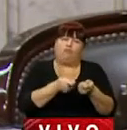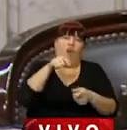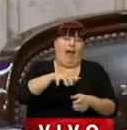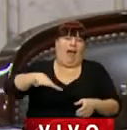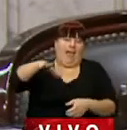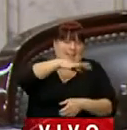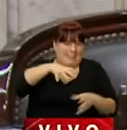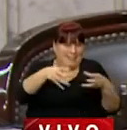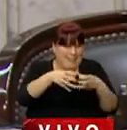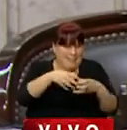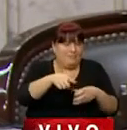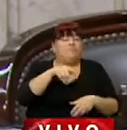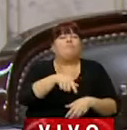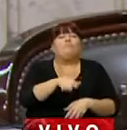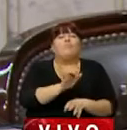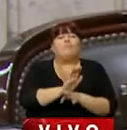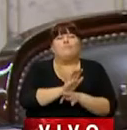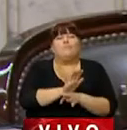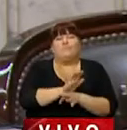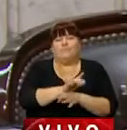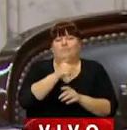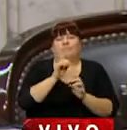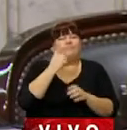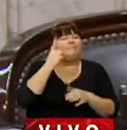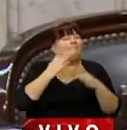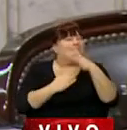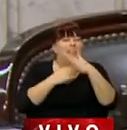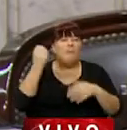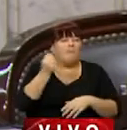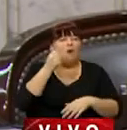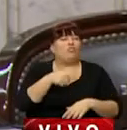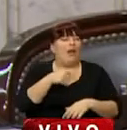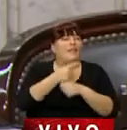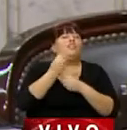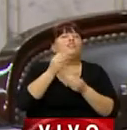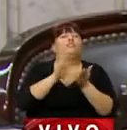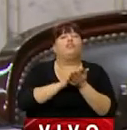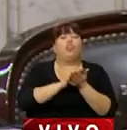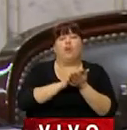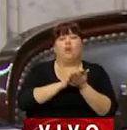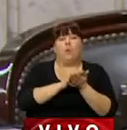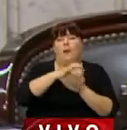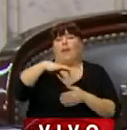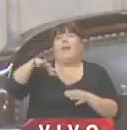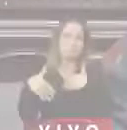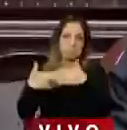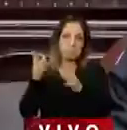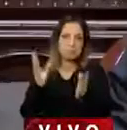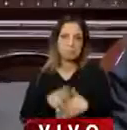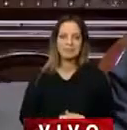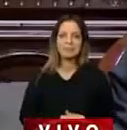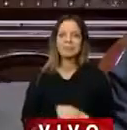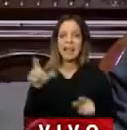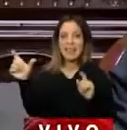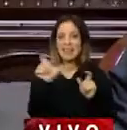este sector que tiene una pata fundamental en el sector público. Esta